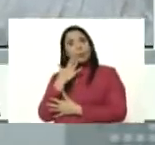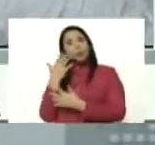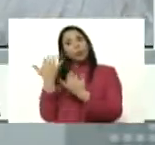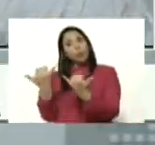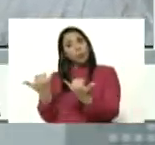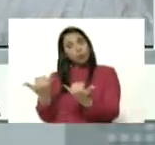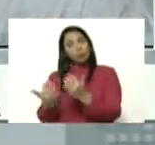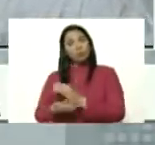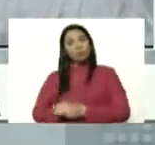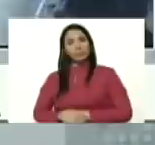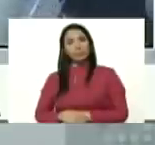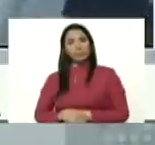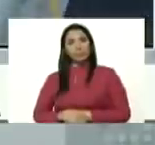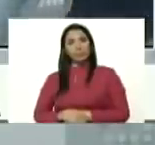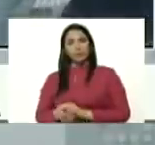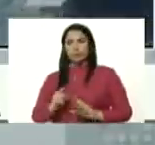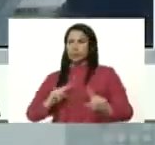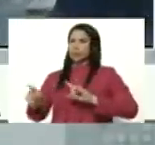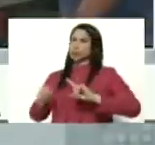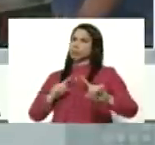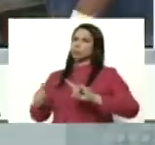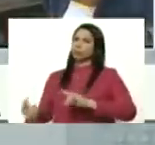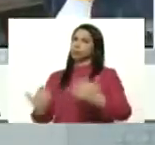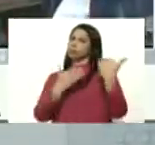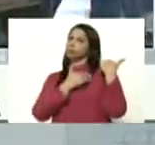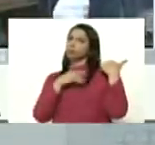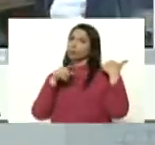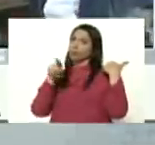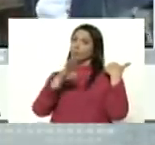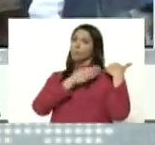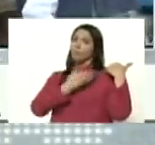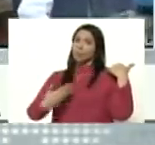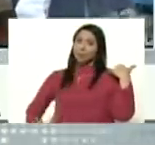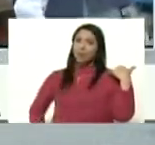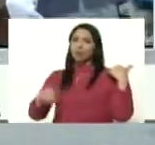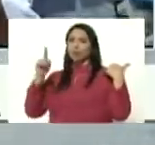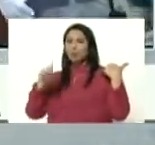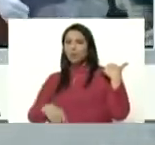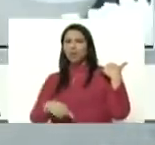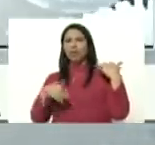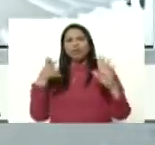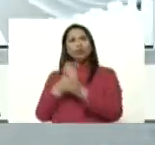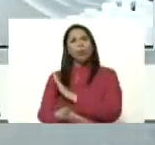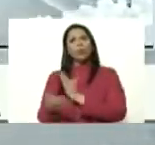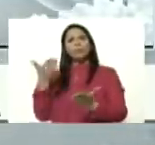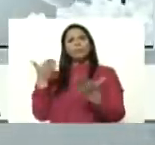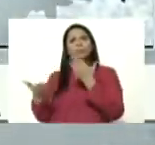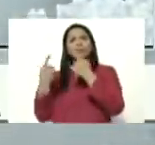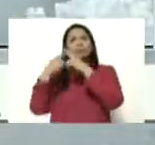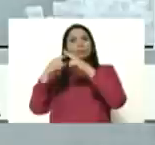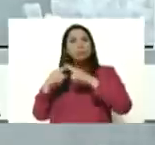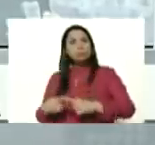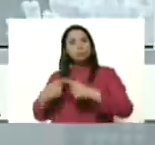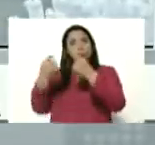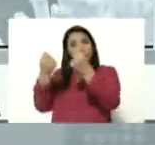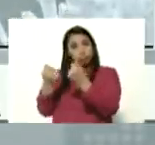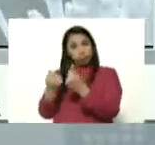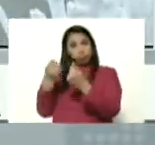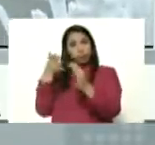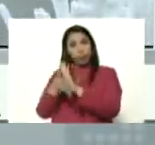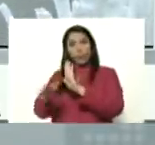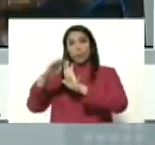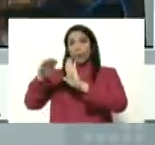momento, dirigido por usted, presidente, contra la especulación, contra la guerra de precios, que se han tomado medidas